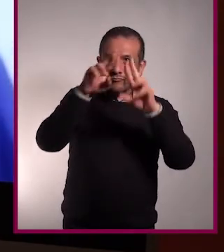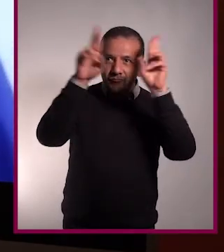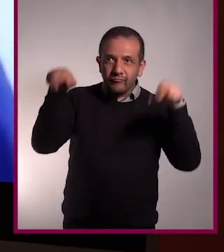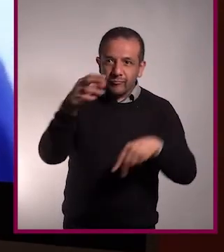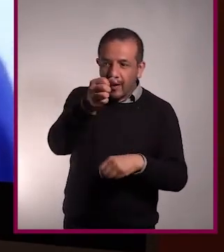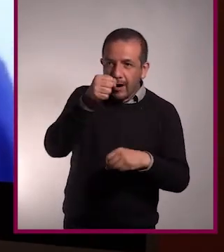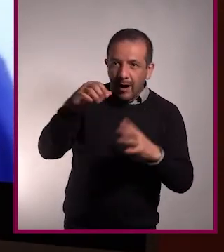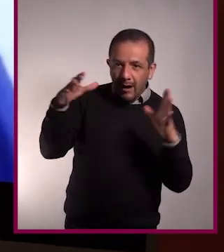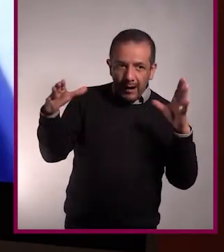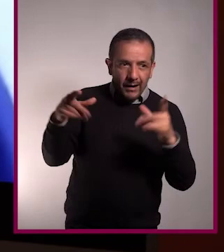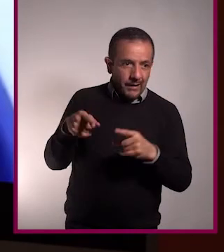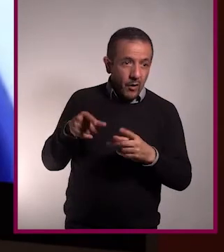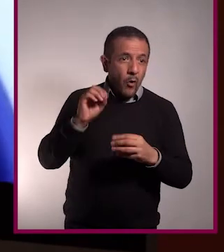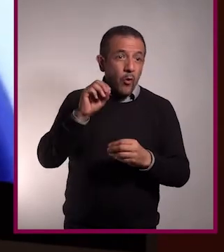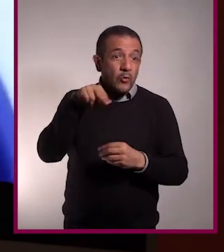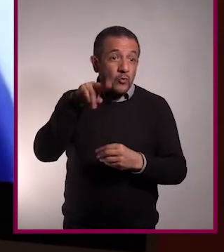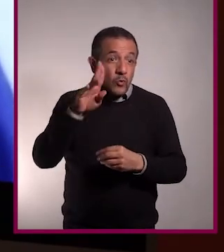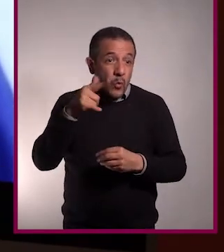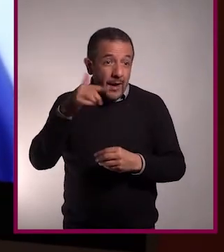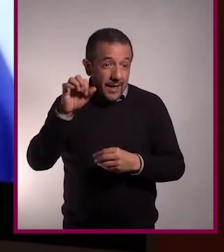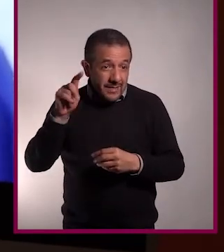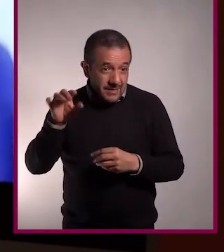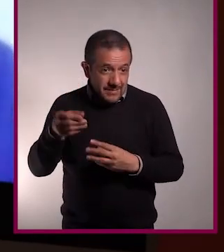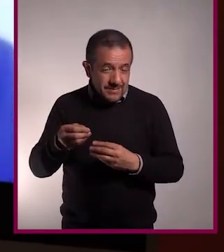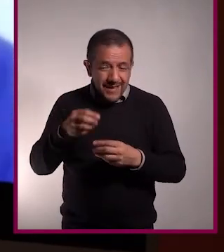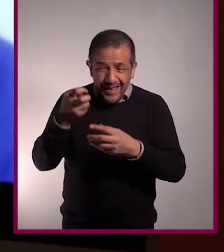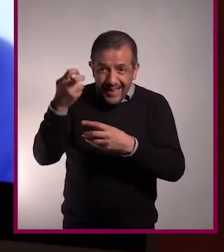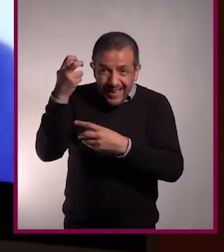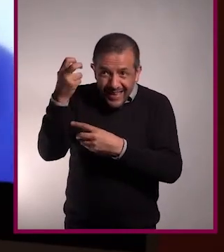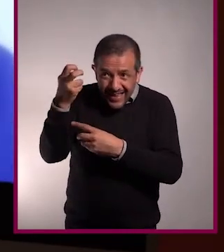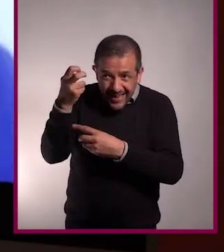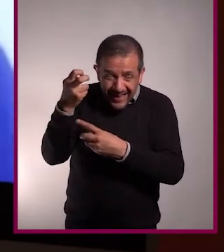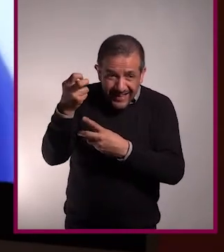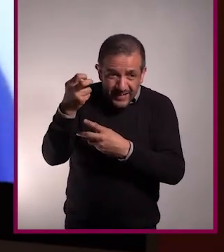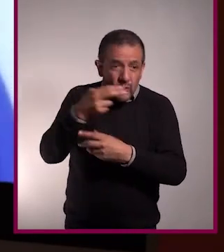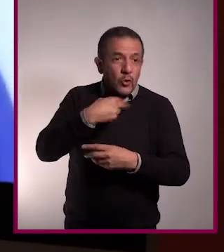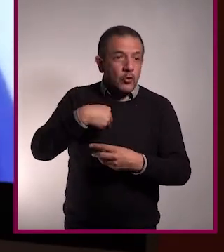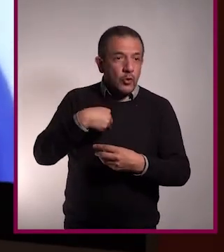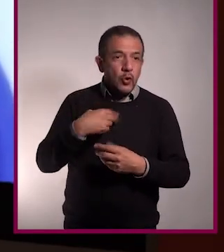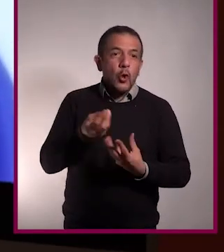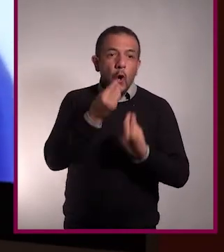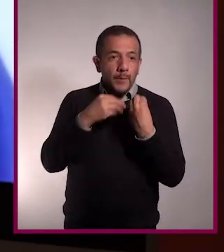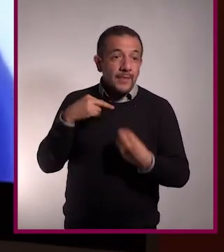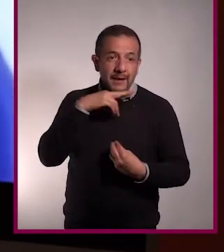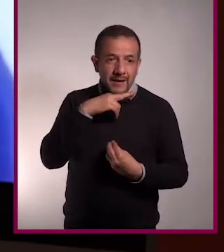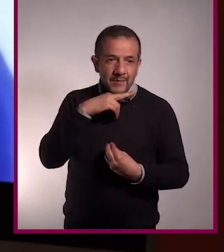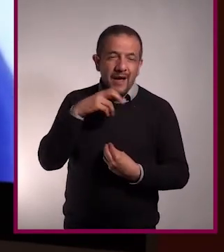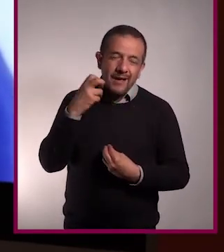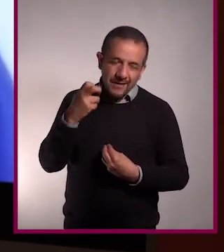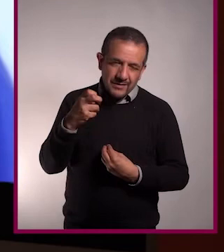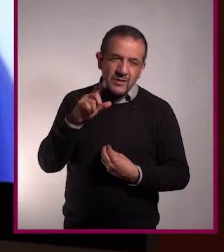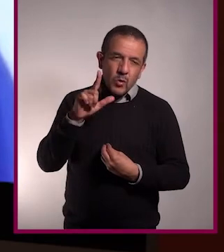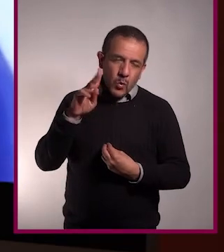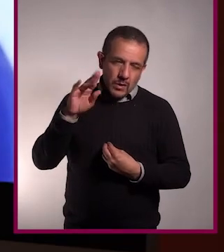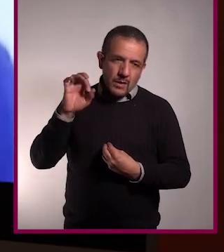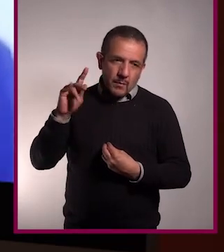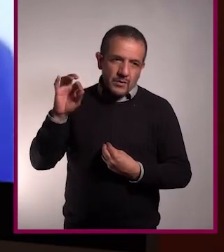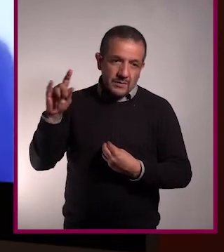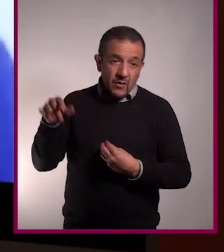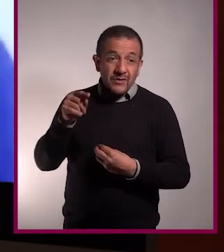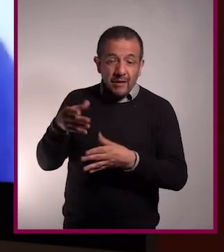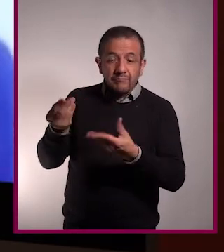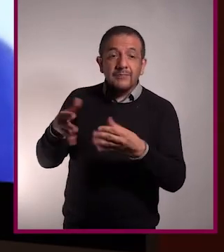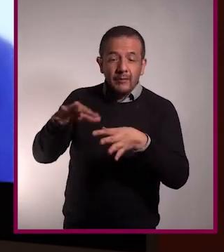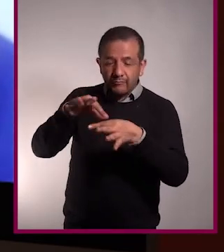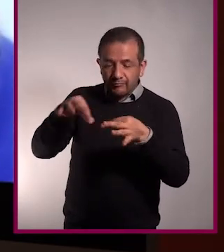los supermercados, los nuggets. O sea, los alimentos que generalmente les llamamos de comida rápida, pero que además vienen empacados